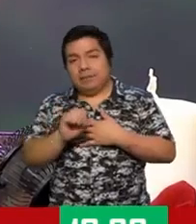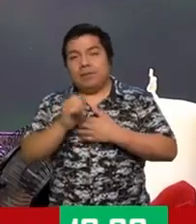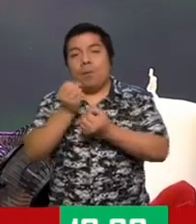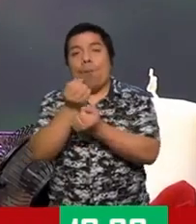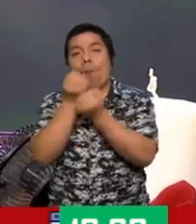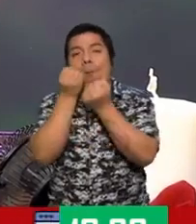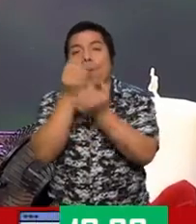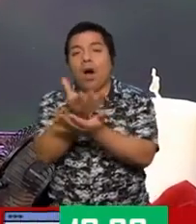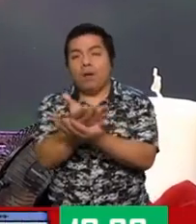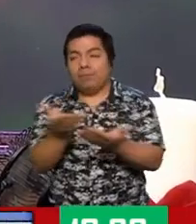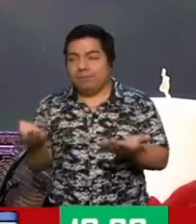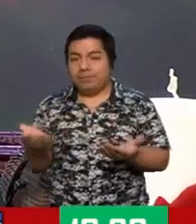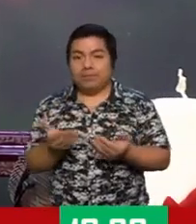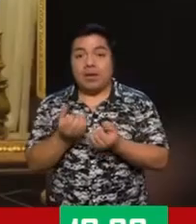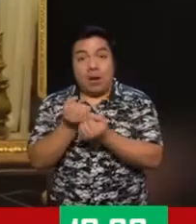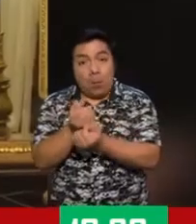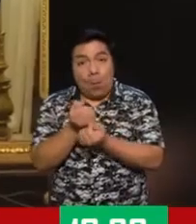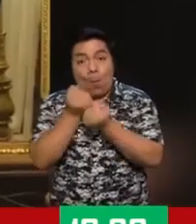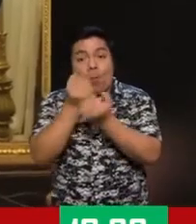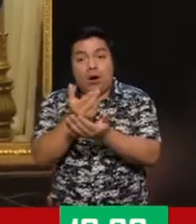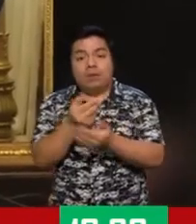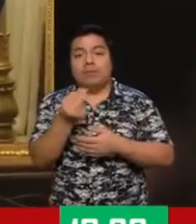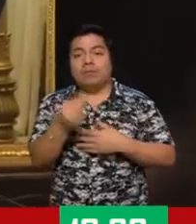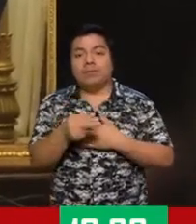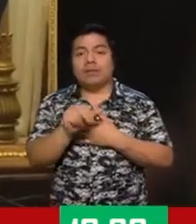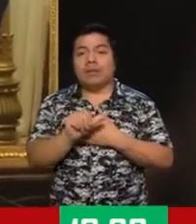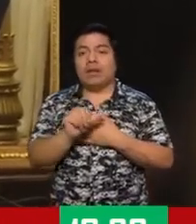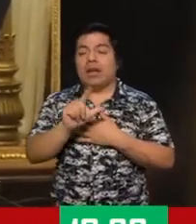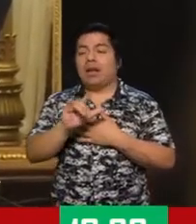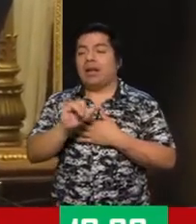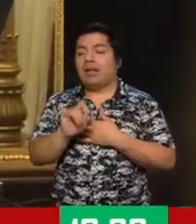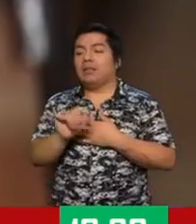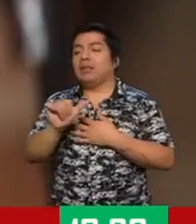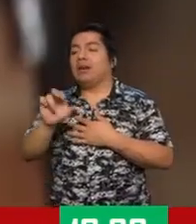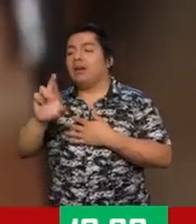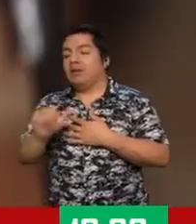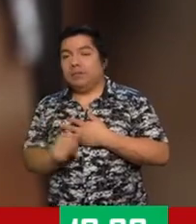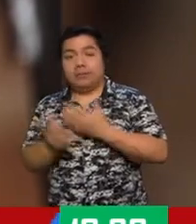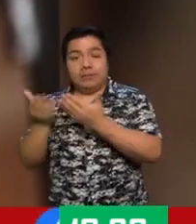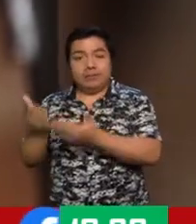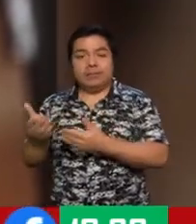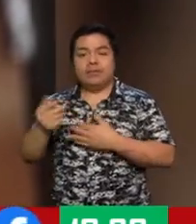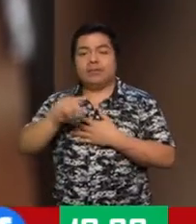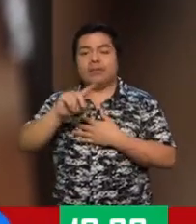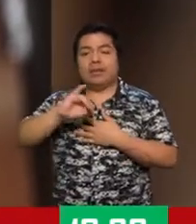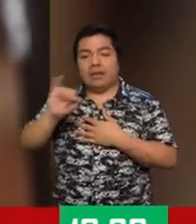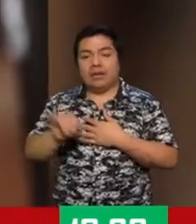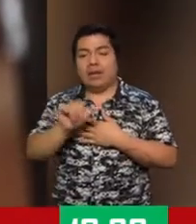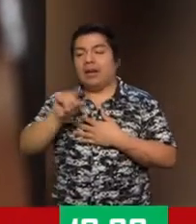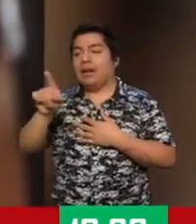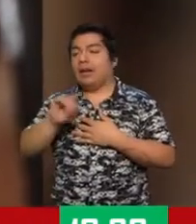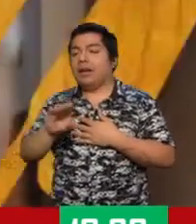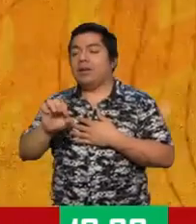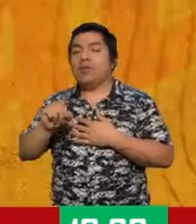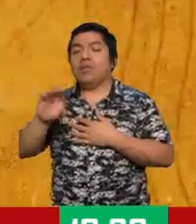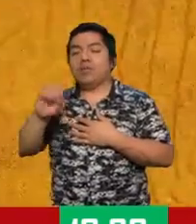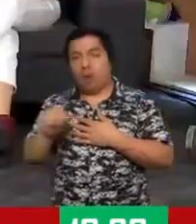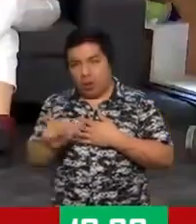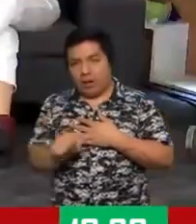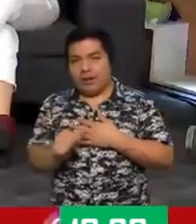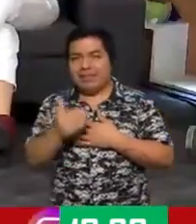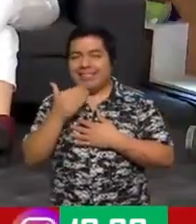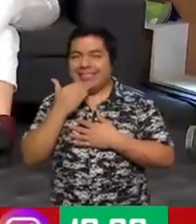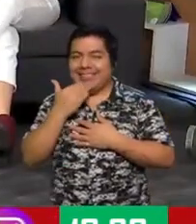poesía. El premio de poesía se llama Alejandro Aula. Sí, así es. Ella es Yasmín Olea Montes de Oca. ¿Cómo estás,